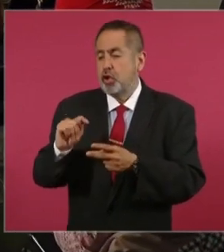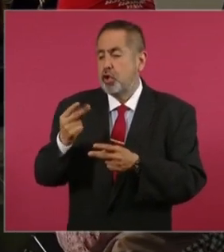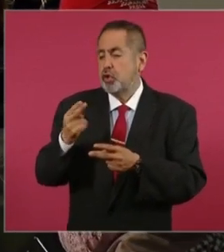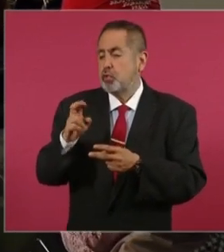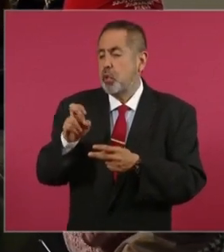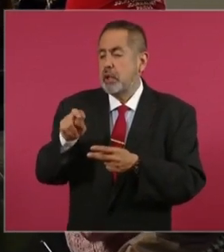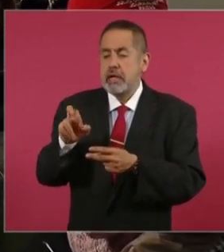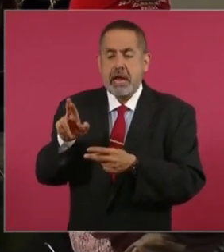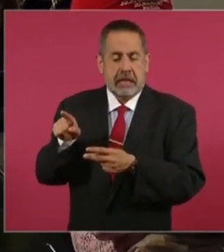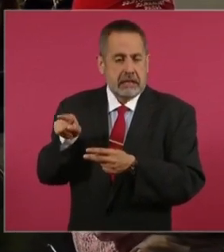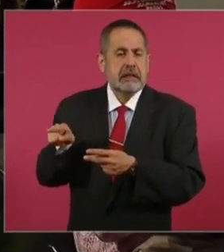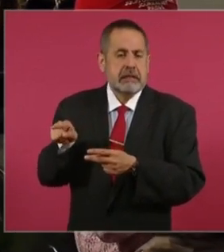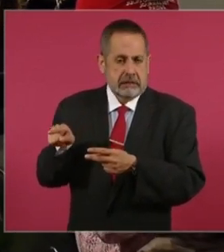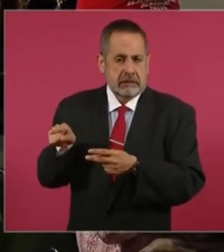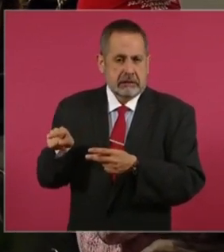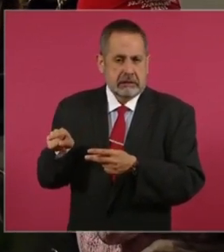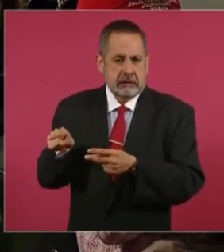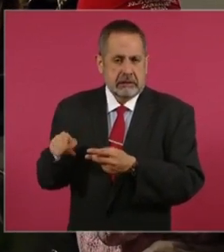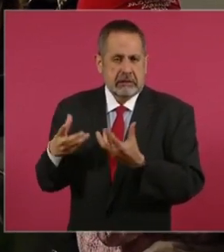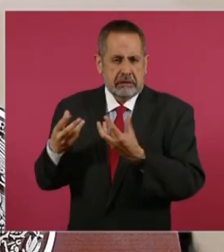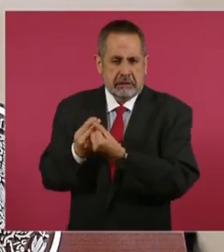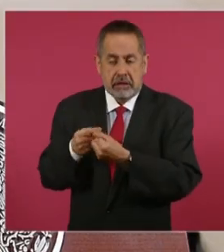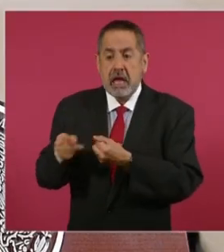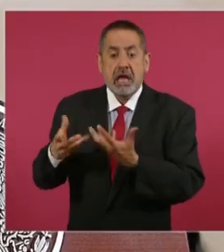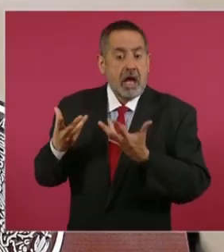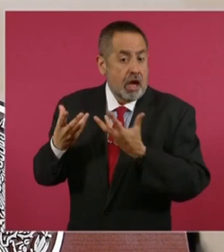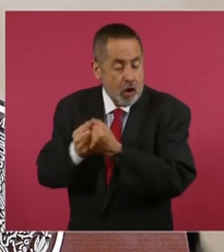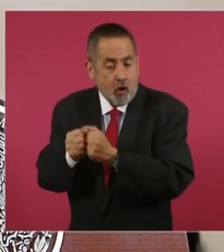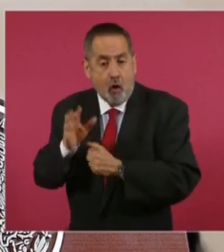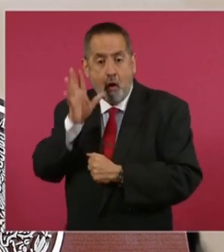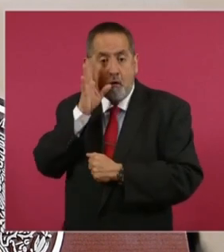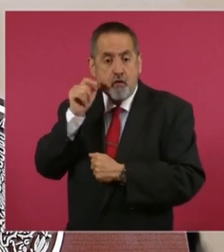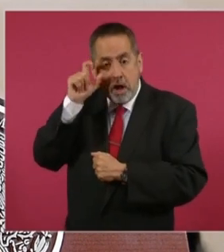y estuvo en el magonismo,